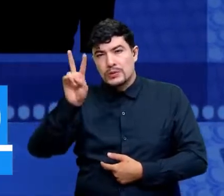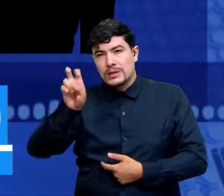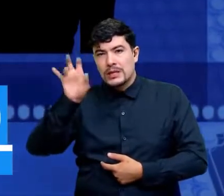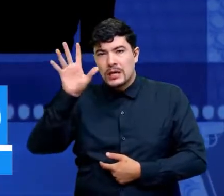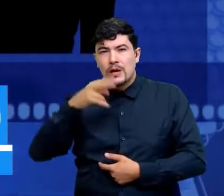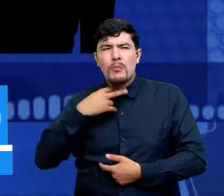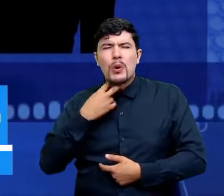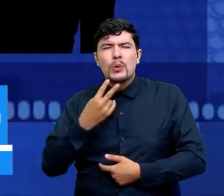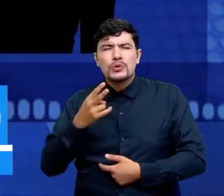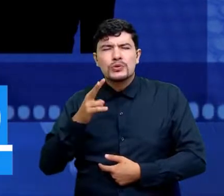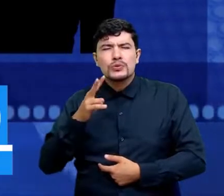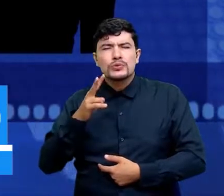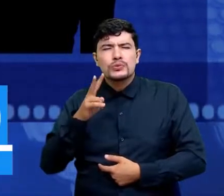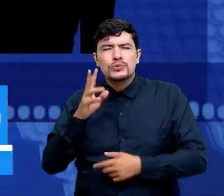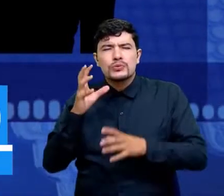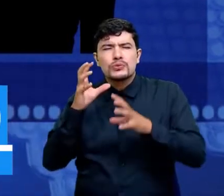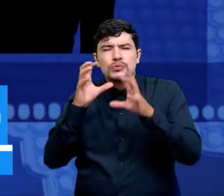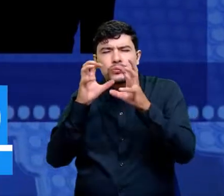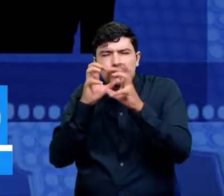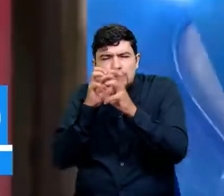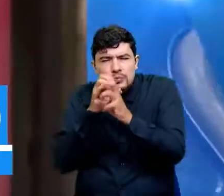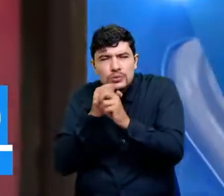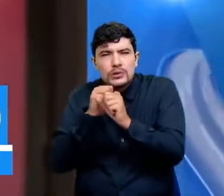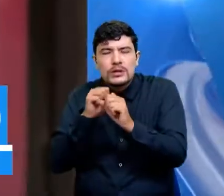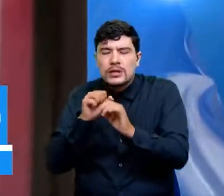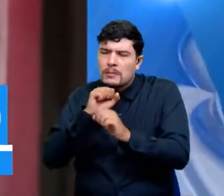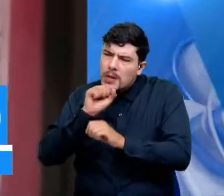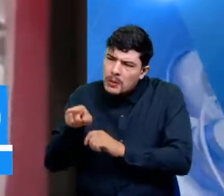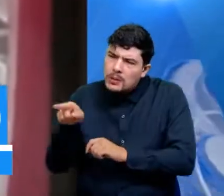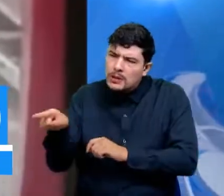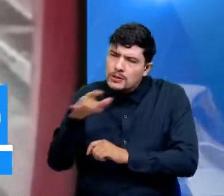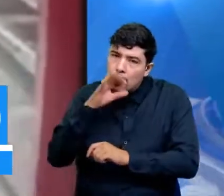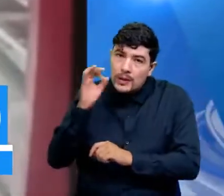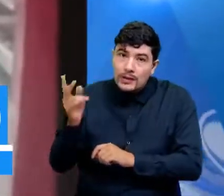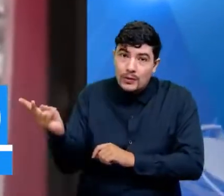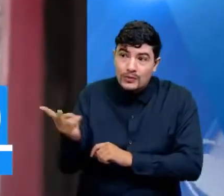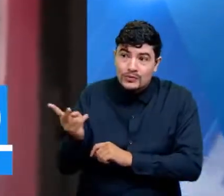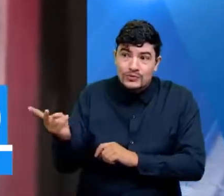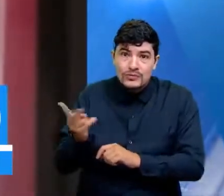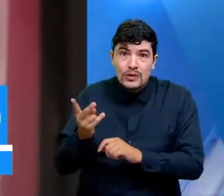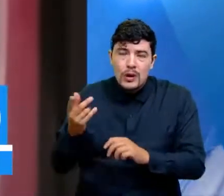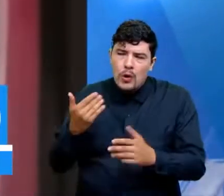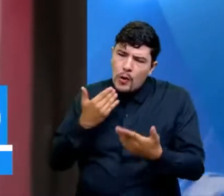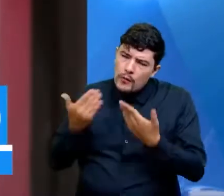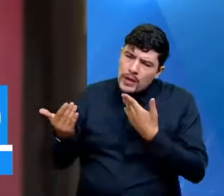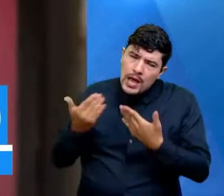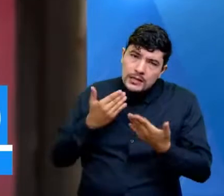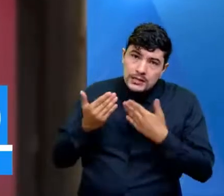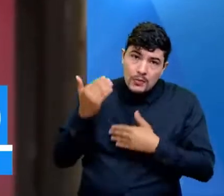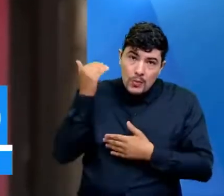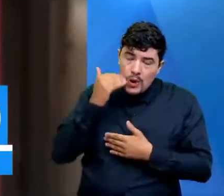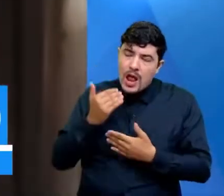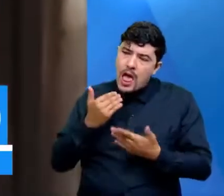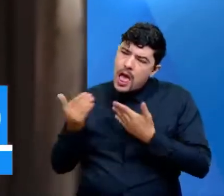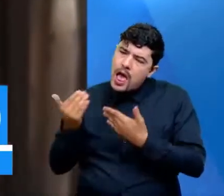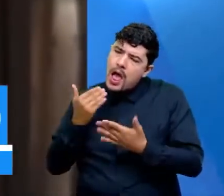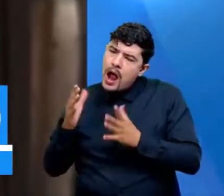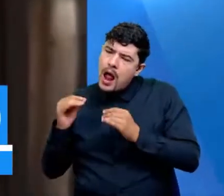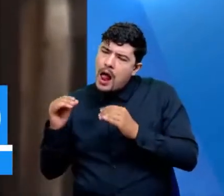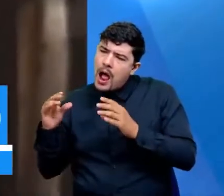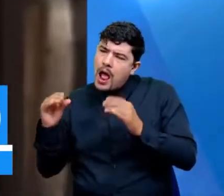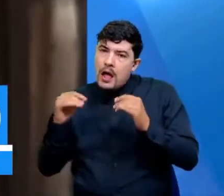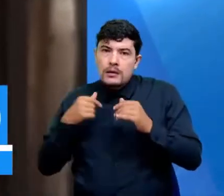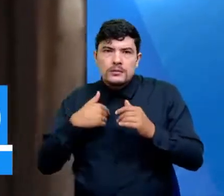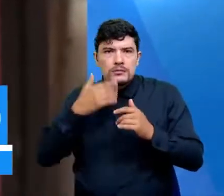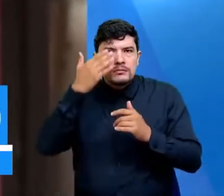ronqueta, y le preguntémosle al señor. Los presuntos ladrones se ganaron la confianza de la víctima. Y yo no